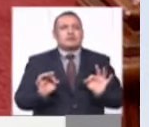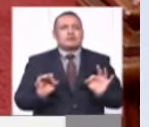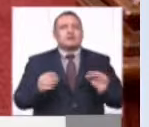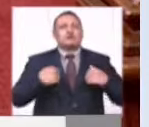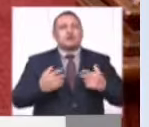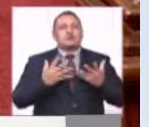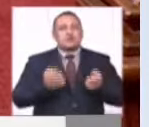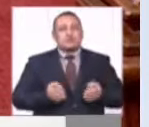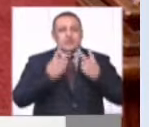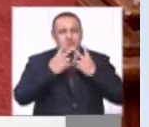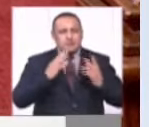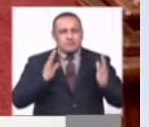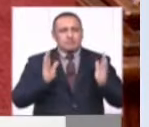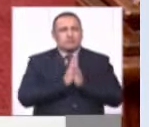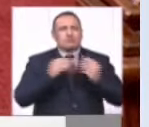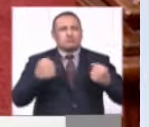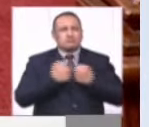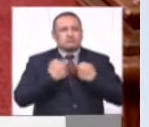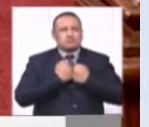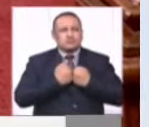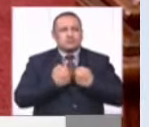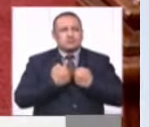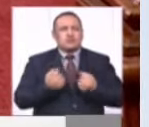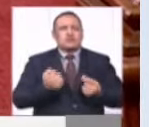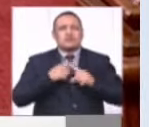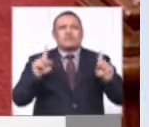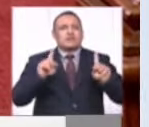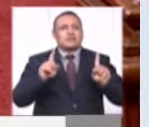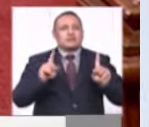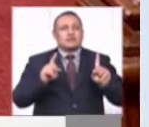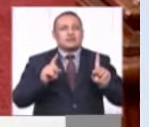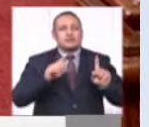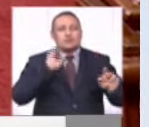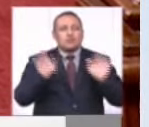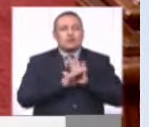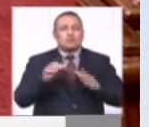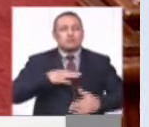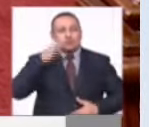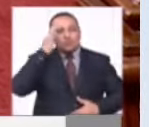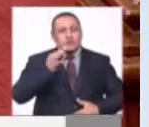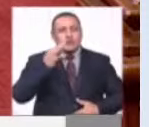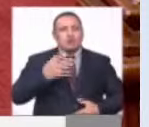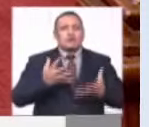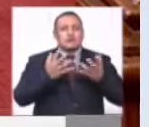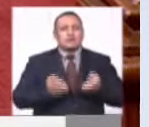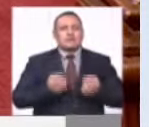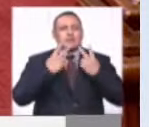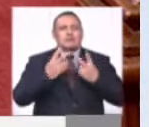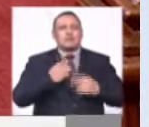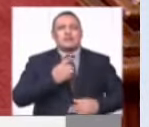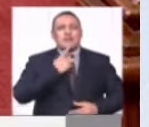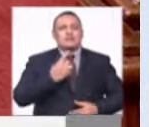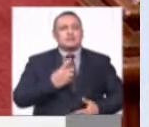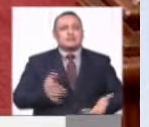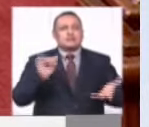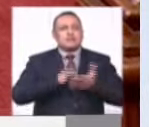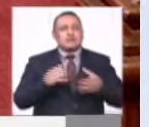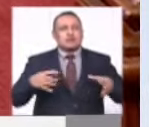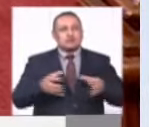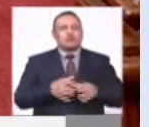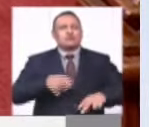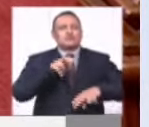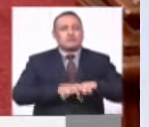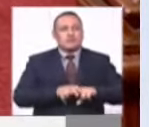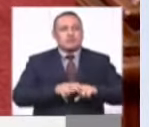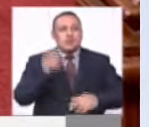nos quieren enfrentados? Por el contrario, creo que lo que quieren es que nos